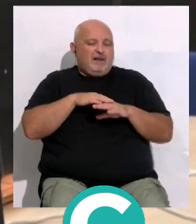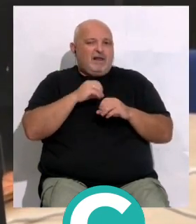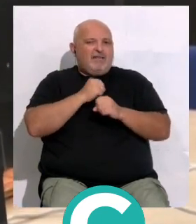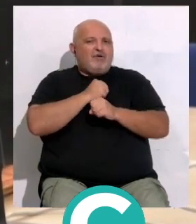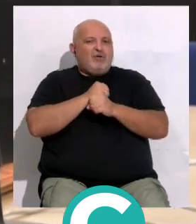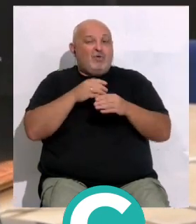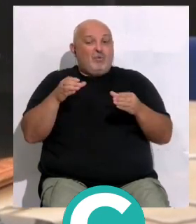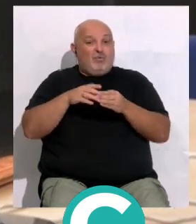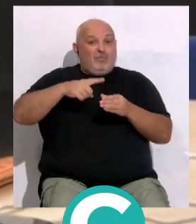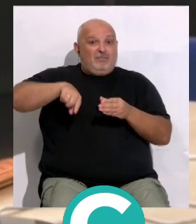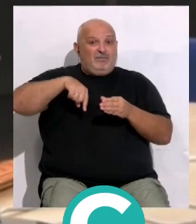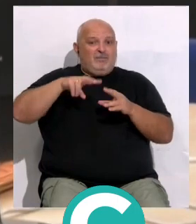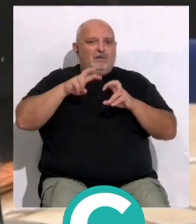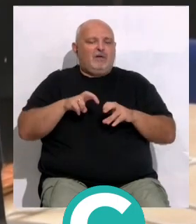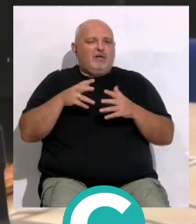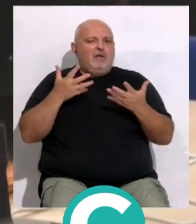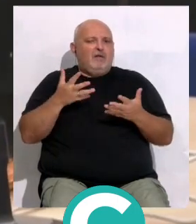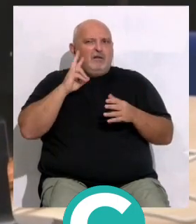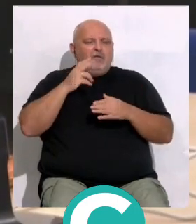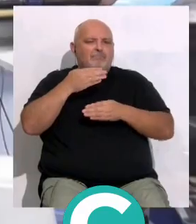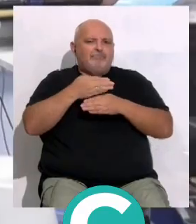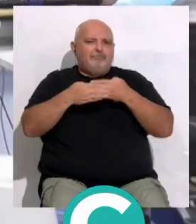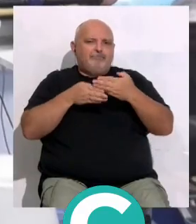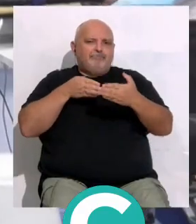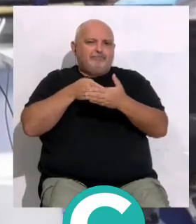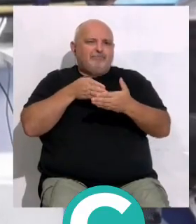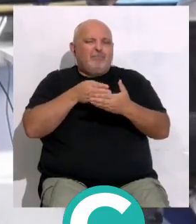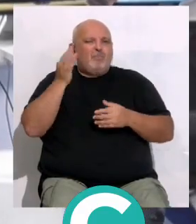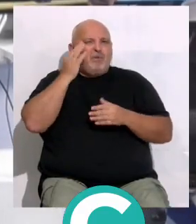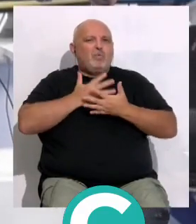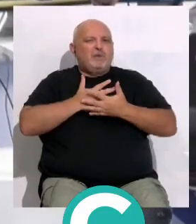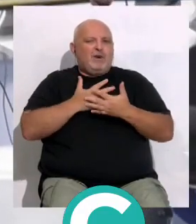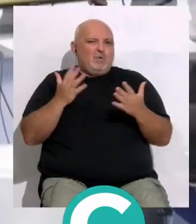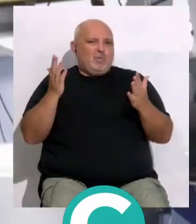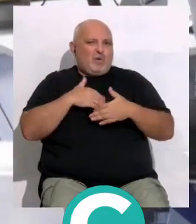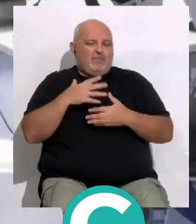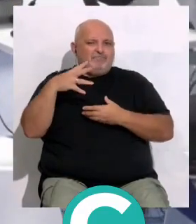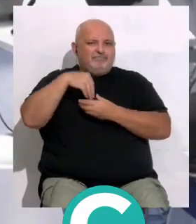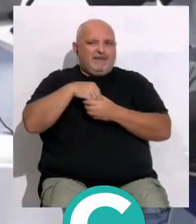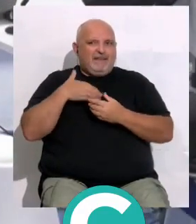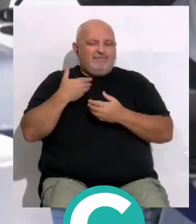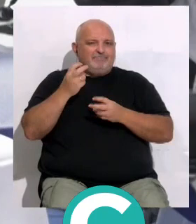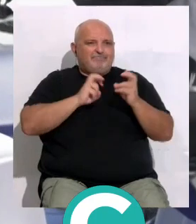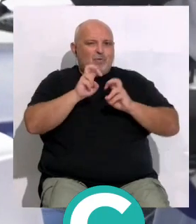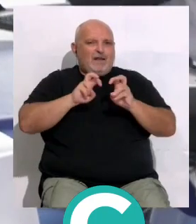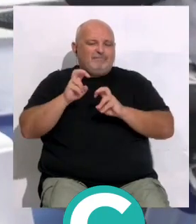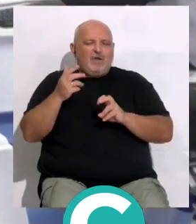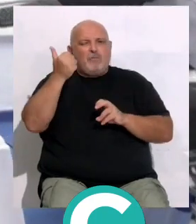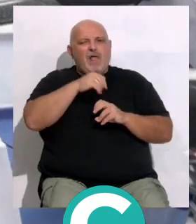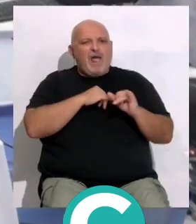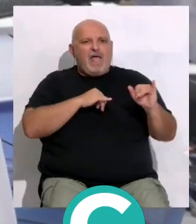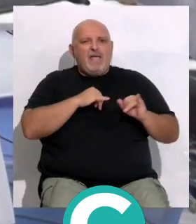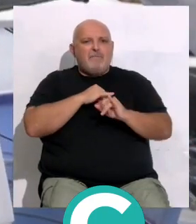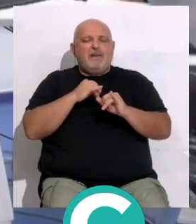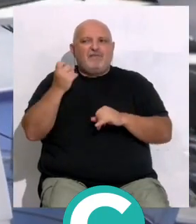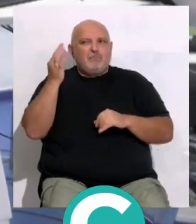labor de este grupo de investigación se está viendo obstaculizada por la falta de mujeres voluntarias para el estudio. Cuentan con hombres, pero les